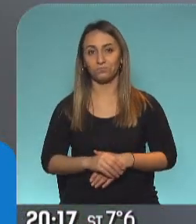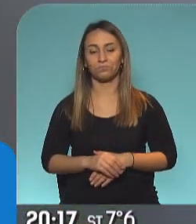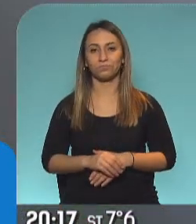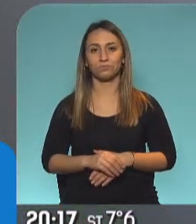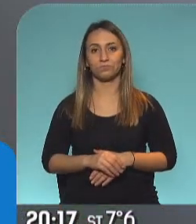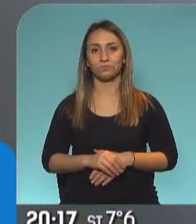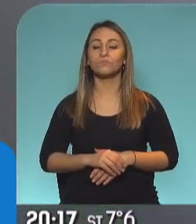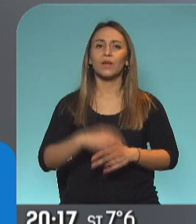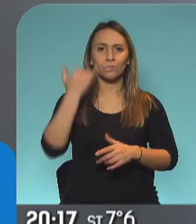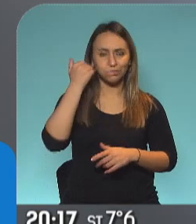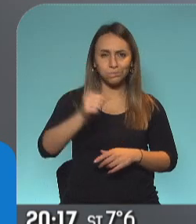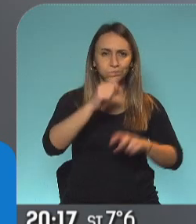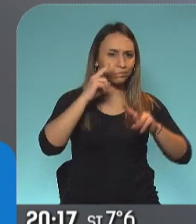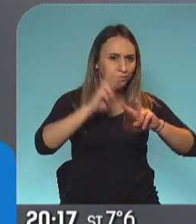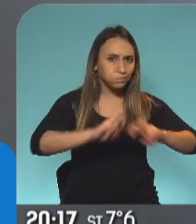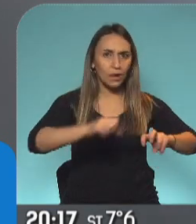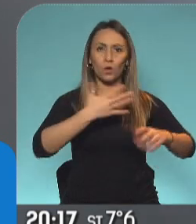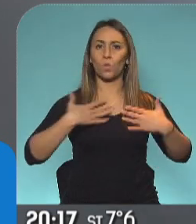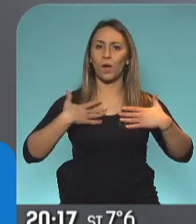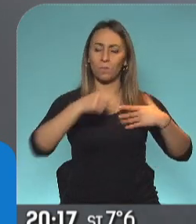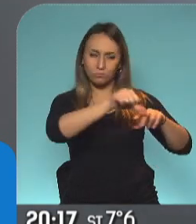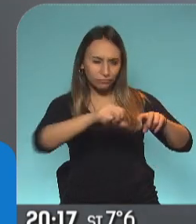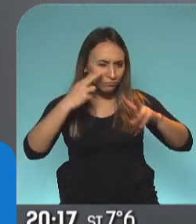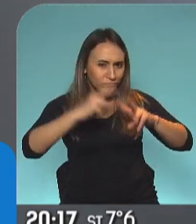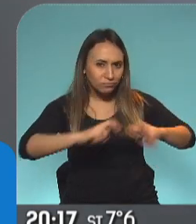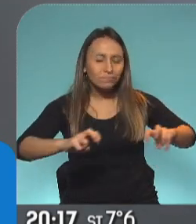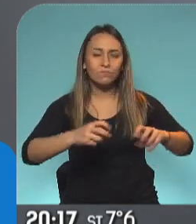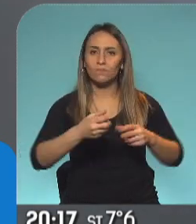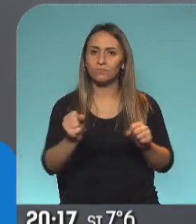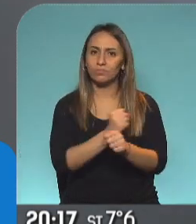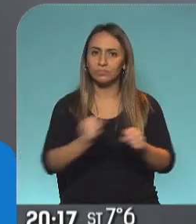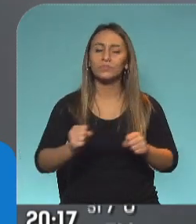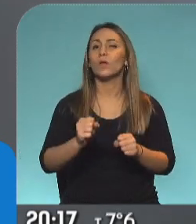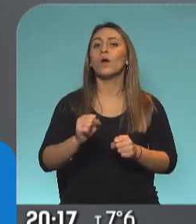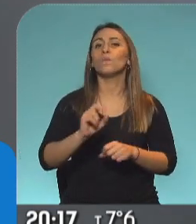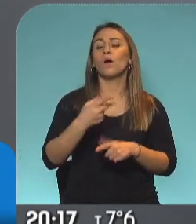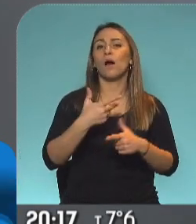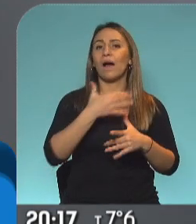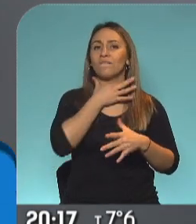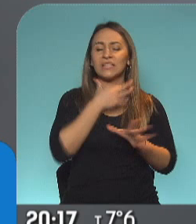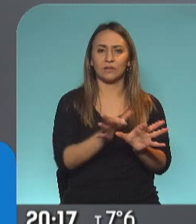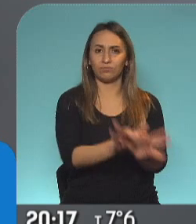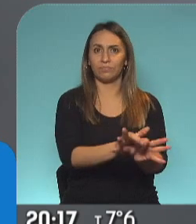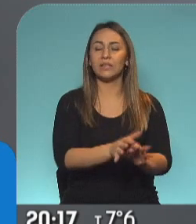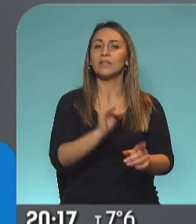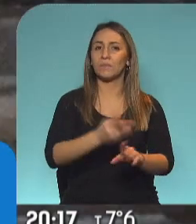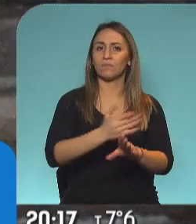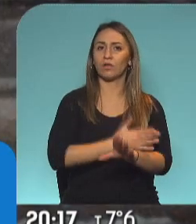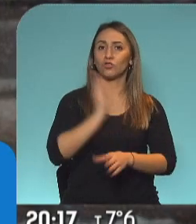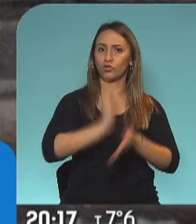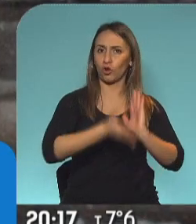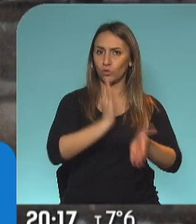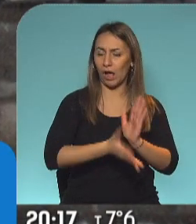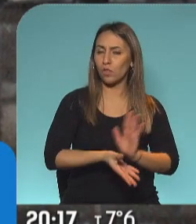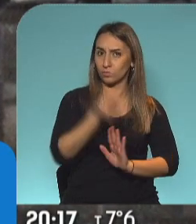La autopsia realizada determinó que murió por asfixia mecánica y que fue torturado en reiteradas